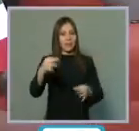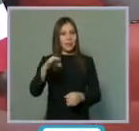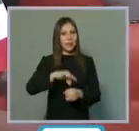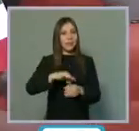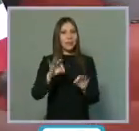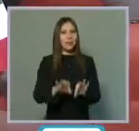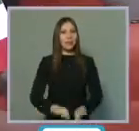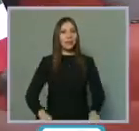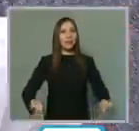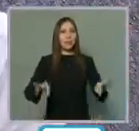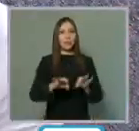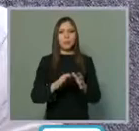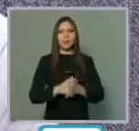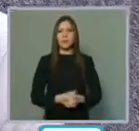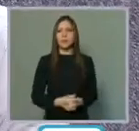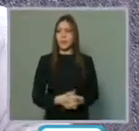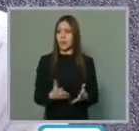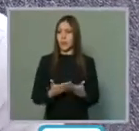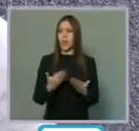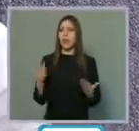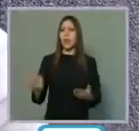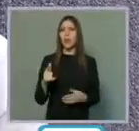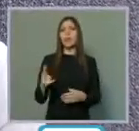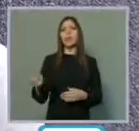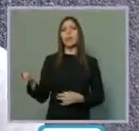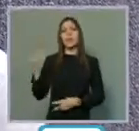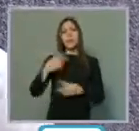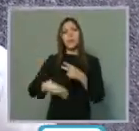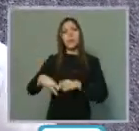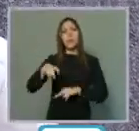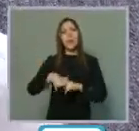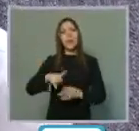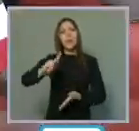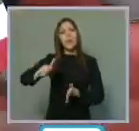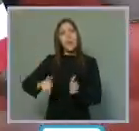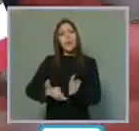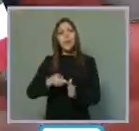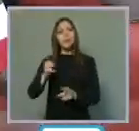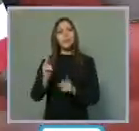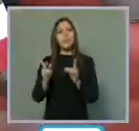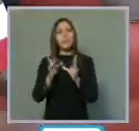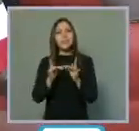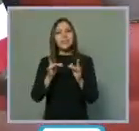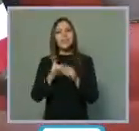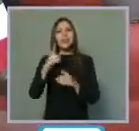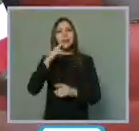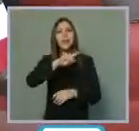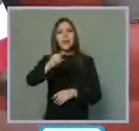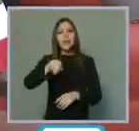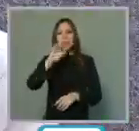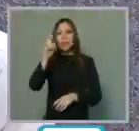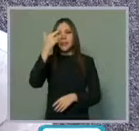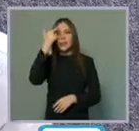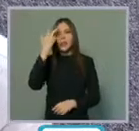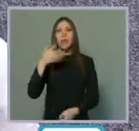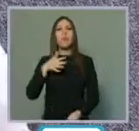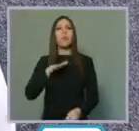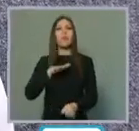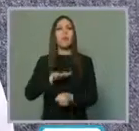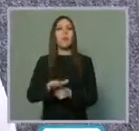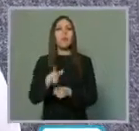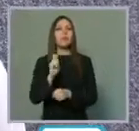Pero yo quisiera, en algún momento veniste, que retomáramos un poco esa charla y nos recordaras cuál es la